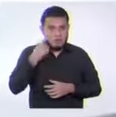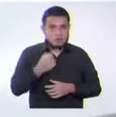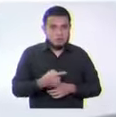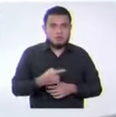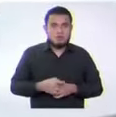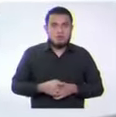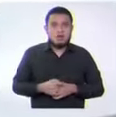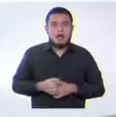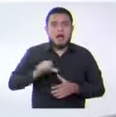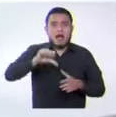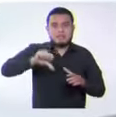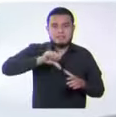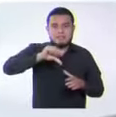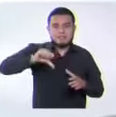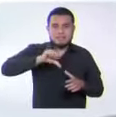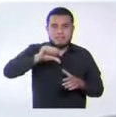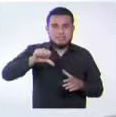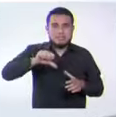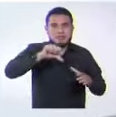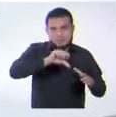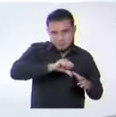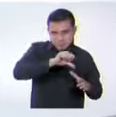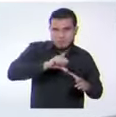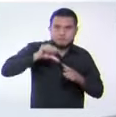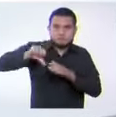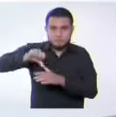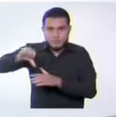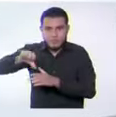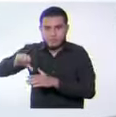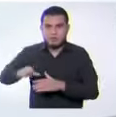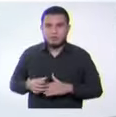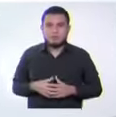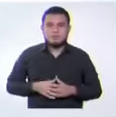pequeña muestra de aceite en cada uno de los recipientes.